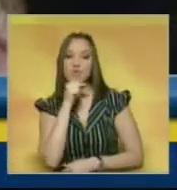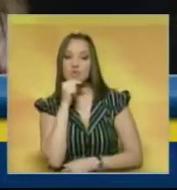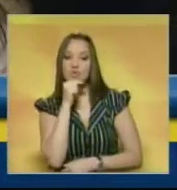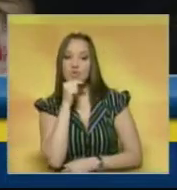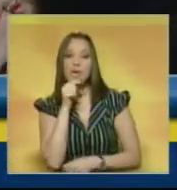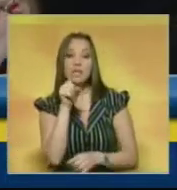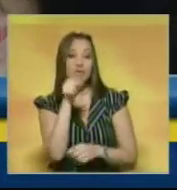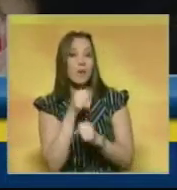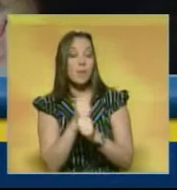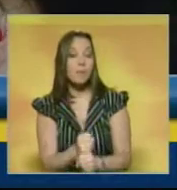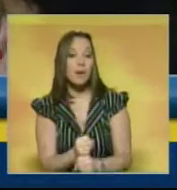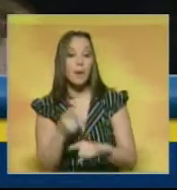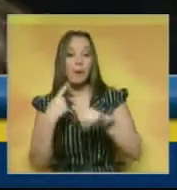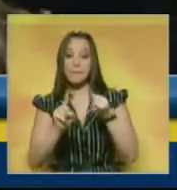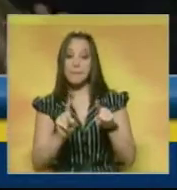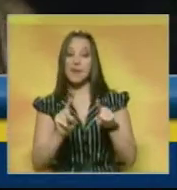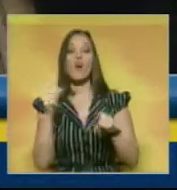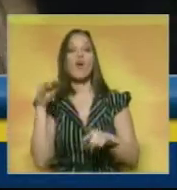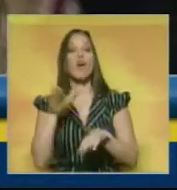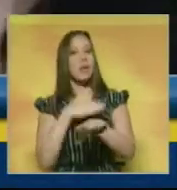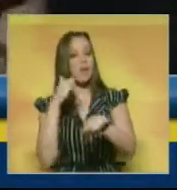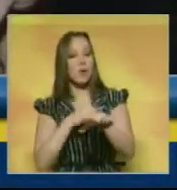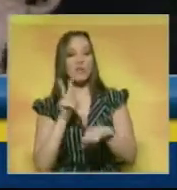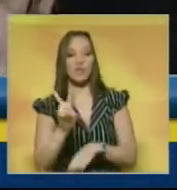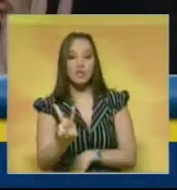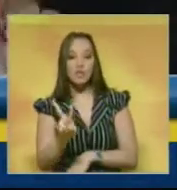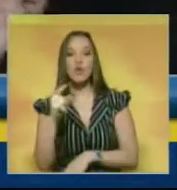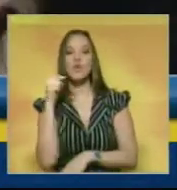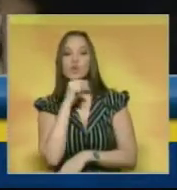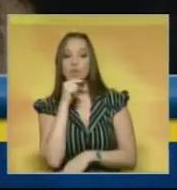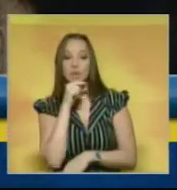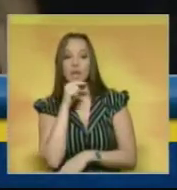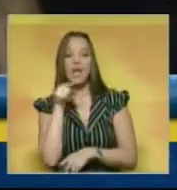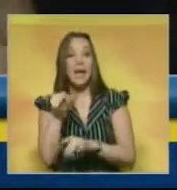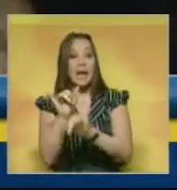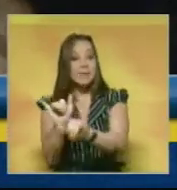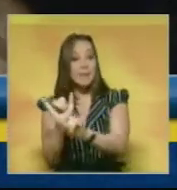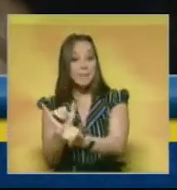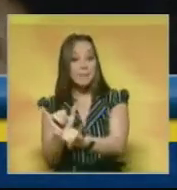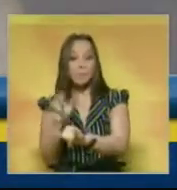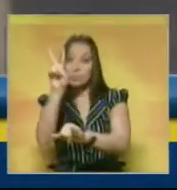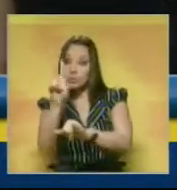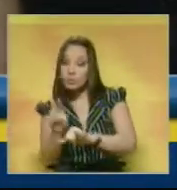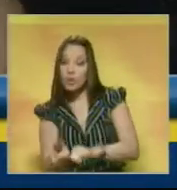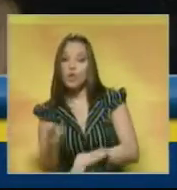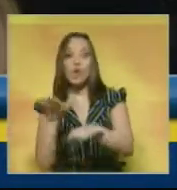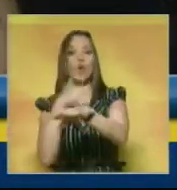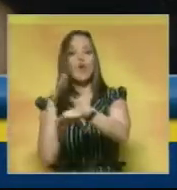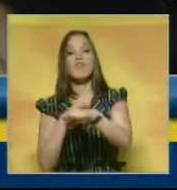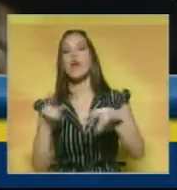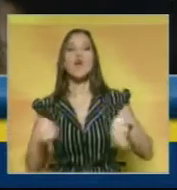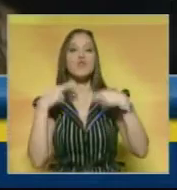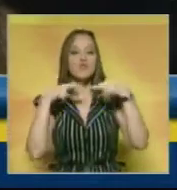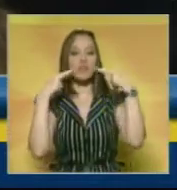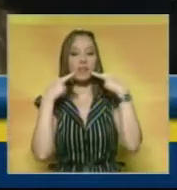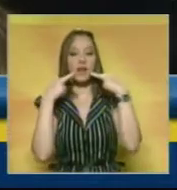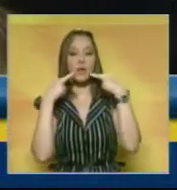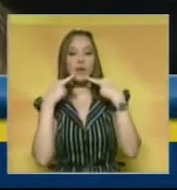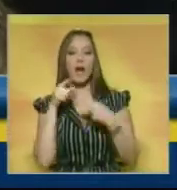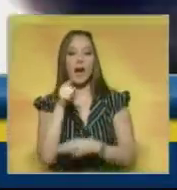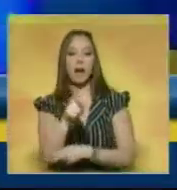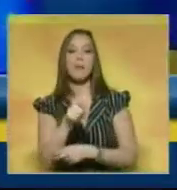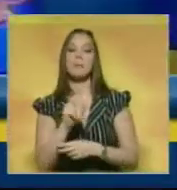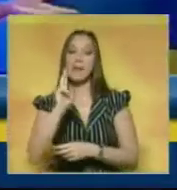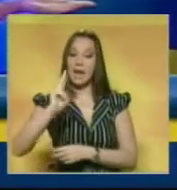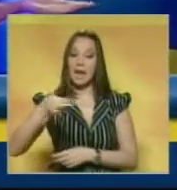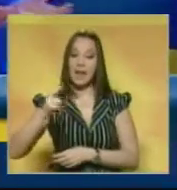espero. Pero a partir del jueves 2 de octubre estaré los 5 jueves de ese mes de octubre, en un restaurante fabuloso, la Concha de